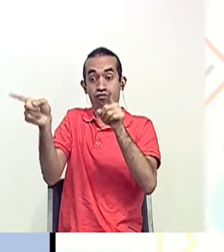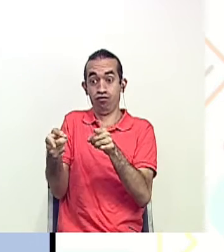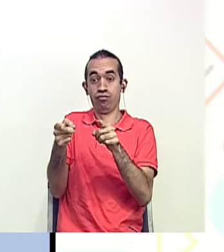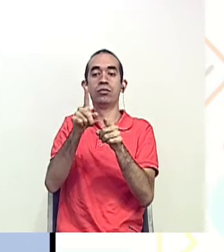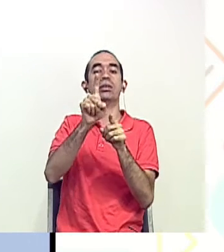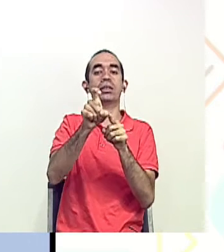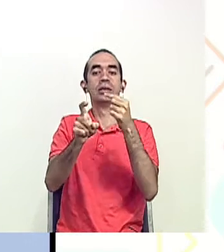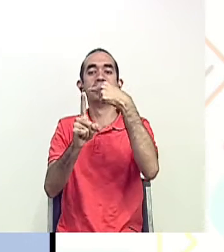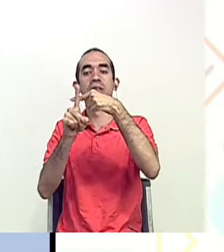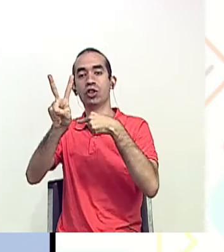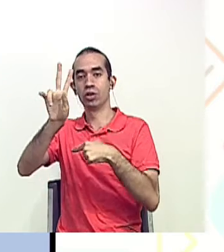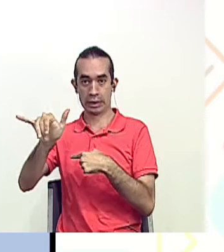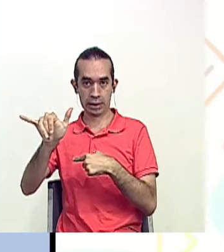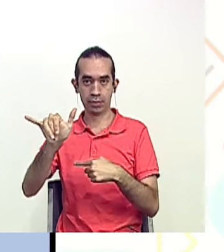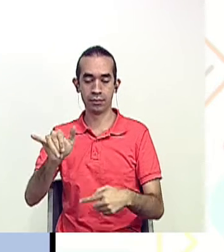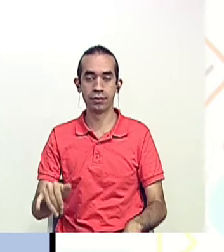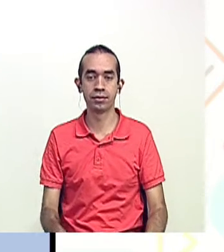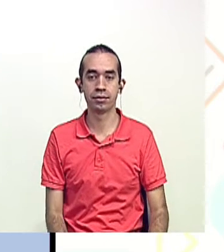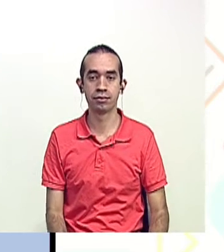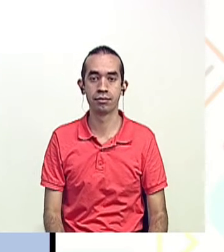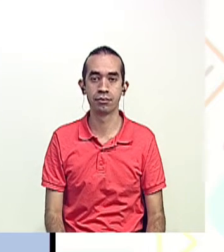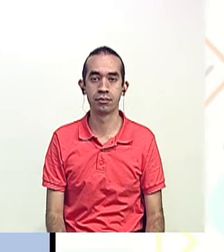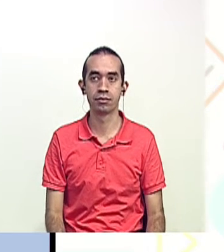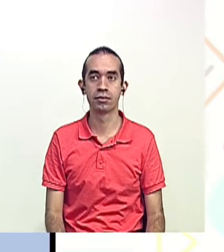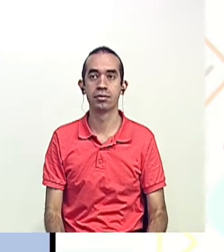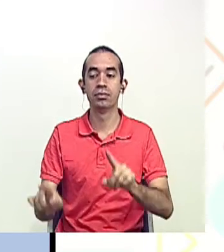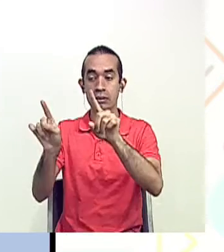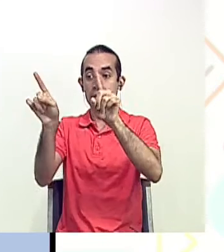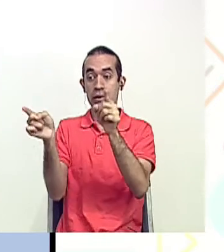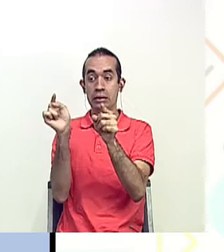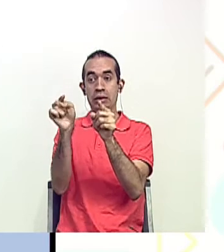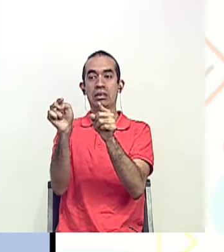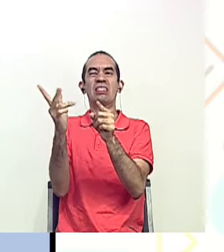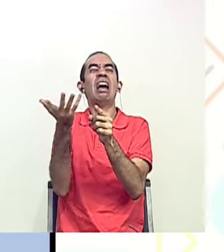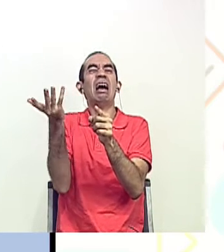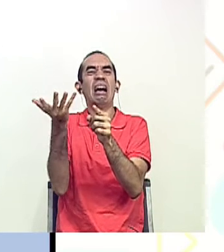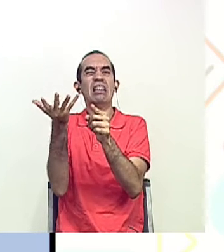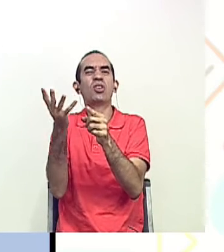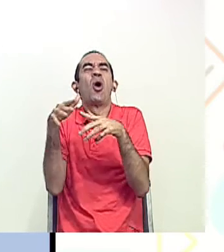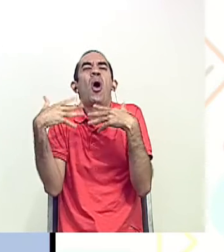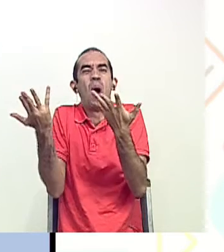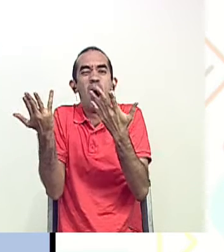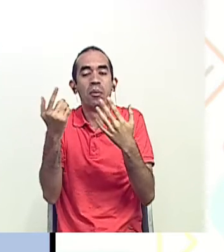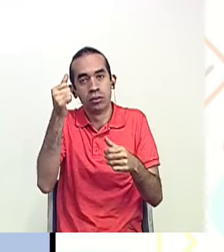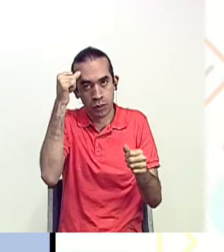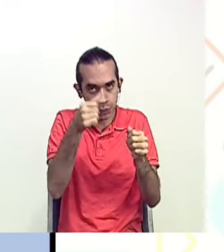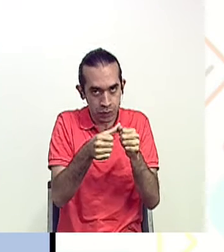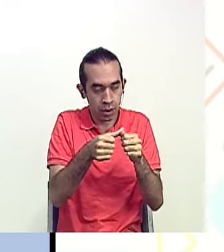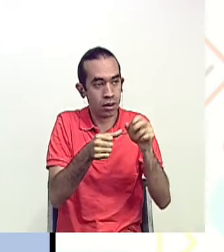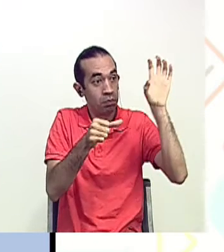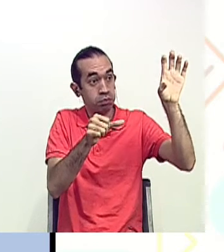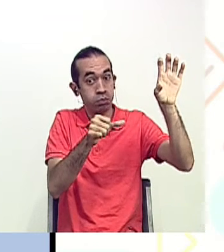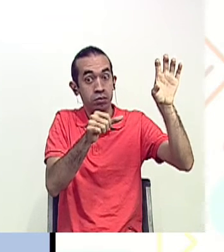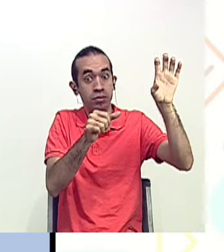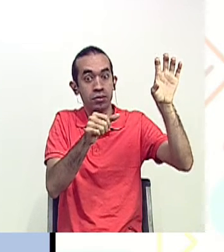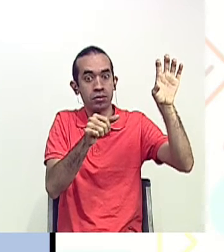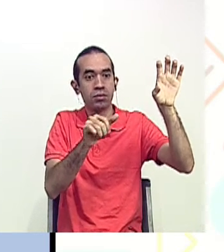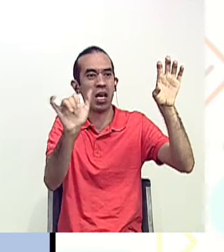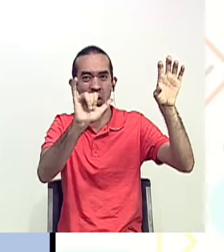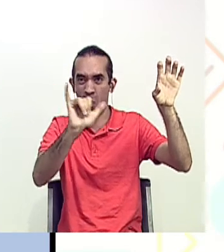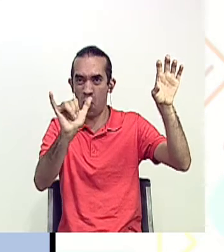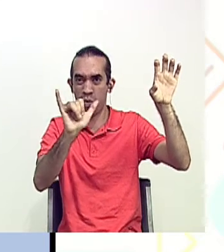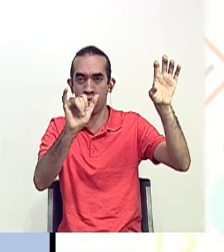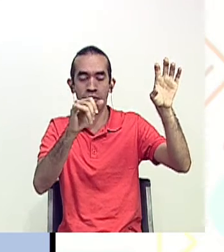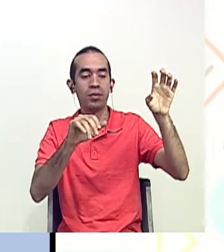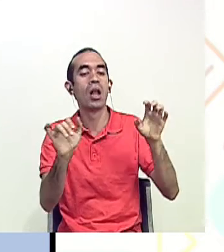x más 2y. En el paréntesis está el resultado de dividir cada